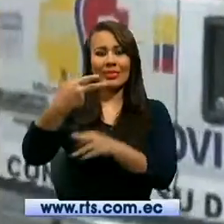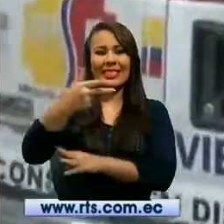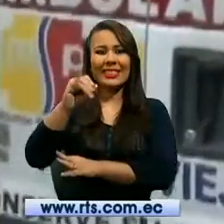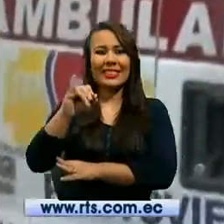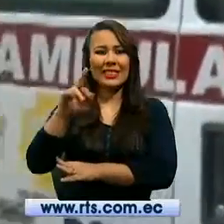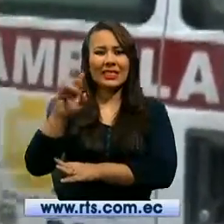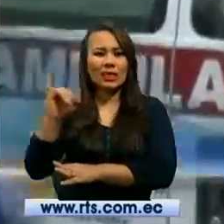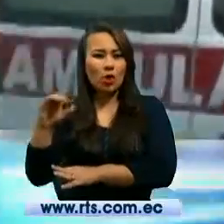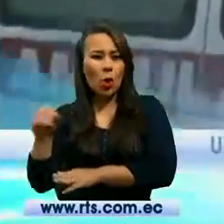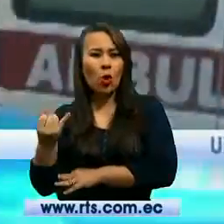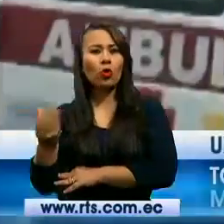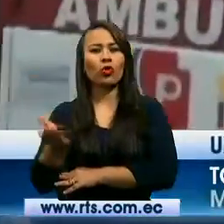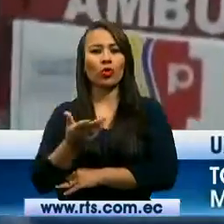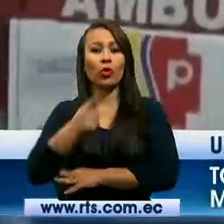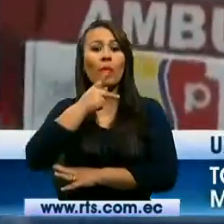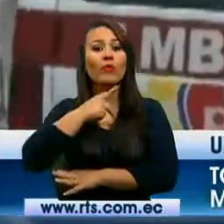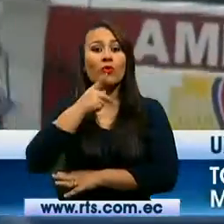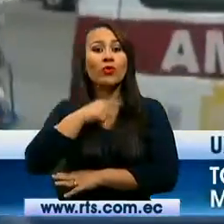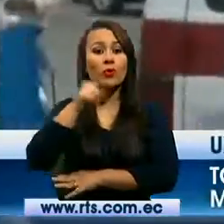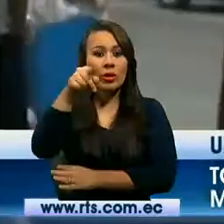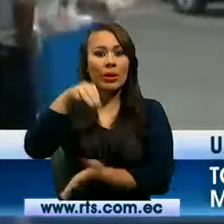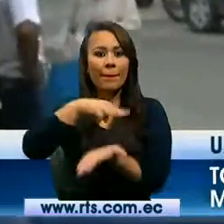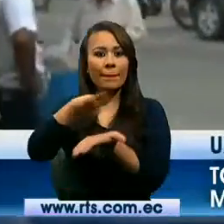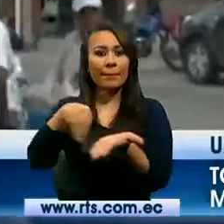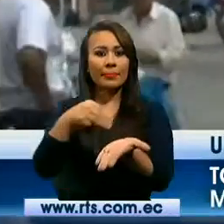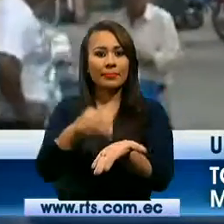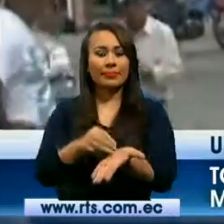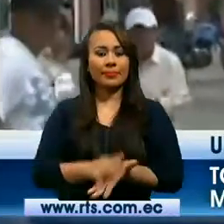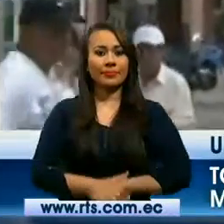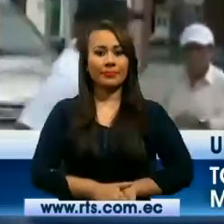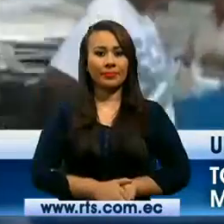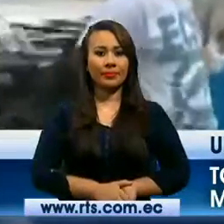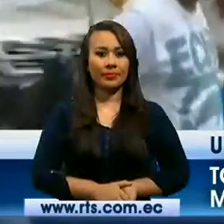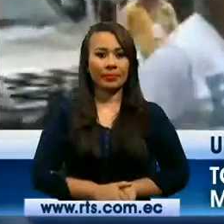cantón Portoviejo, en la provincia de Manabí.